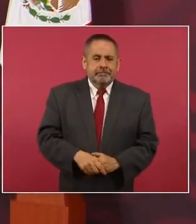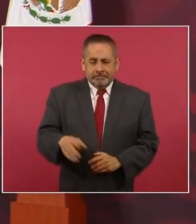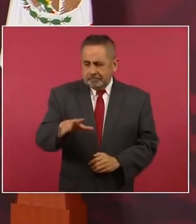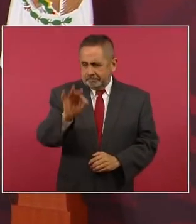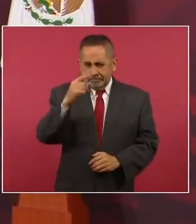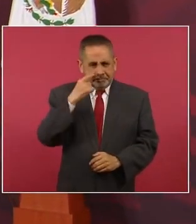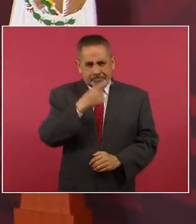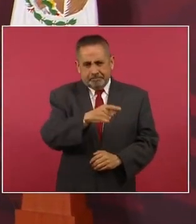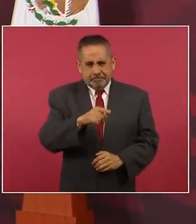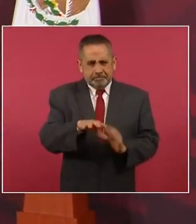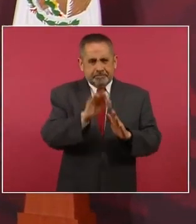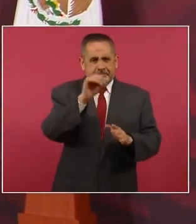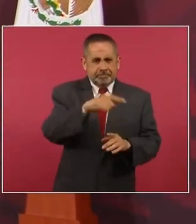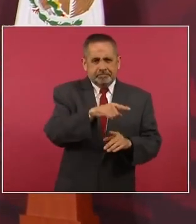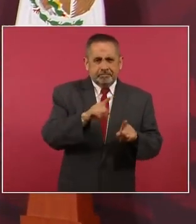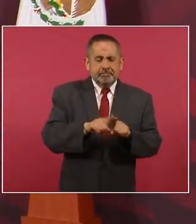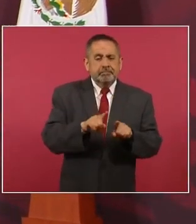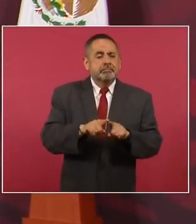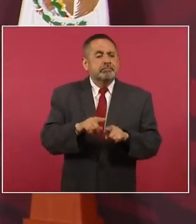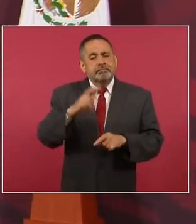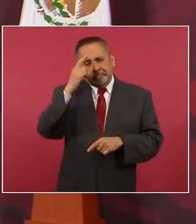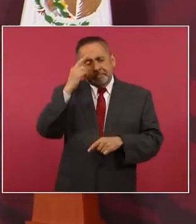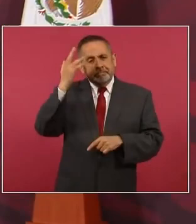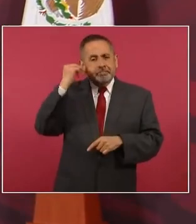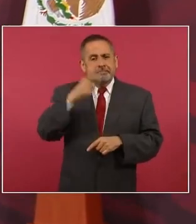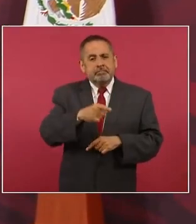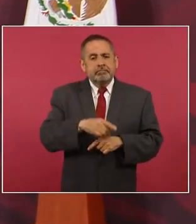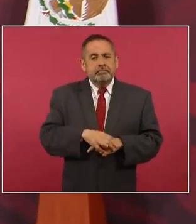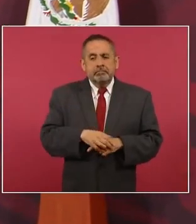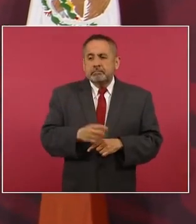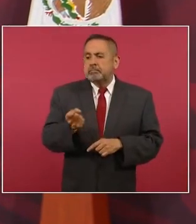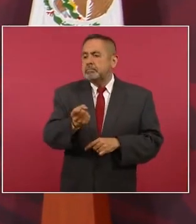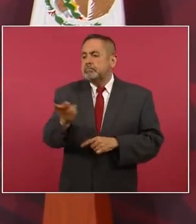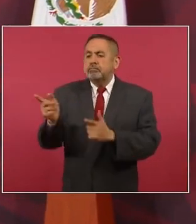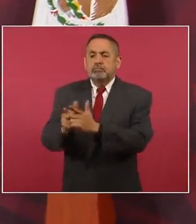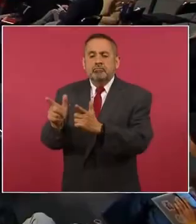Busquen a ver si encuentran de cuando lo van a ver